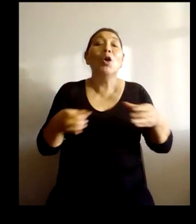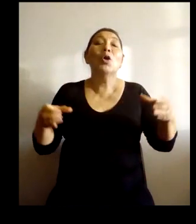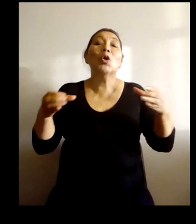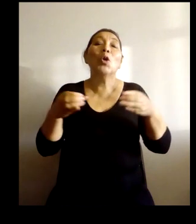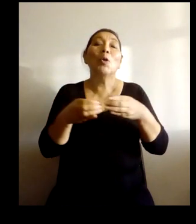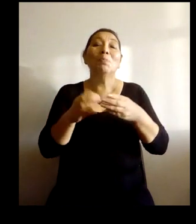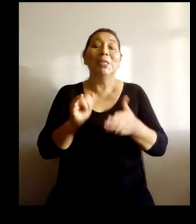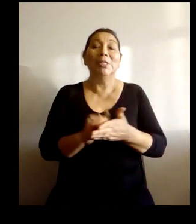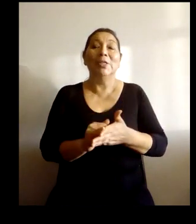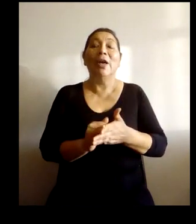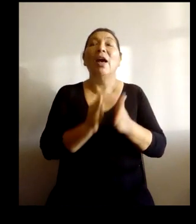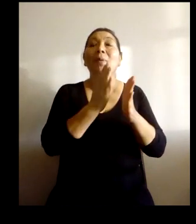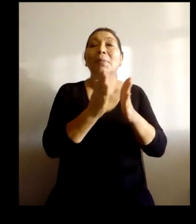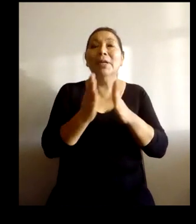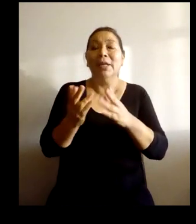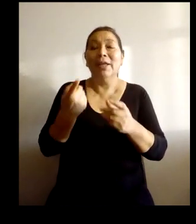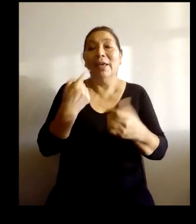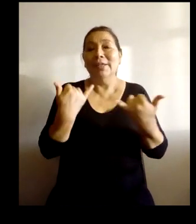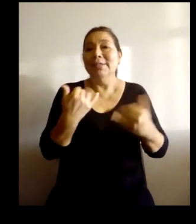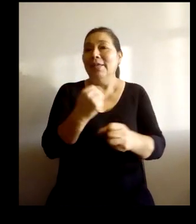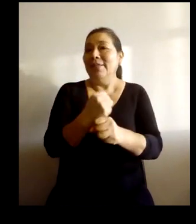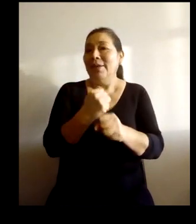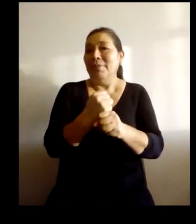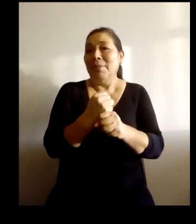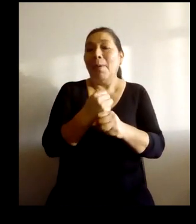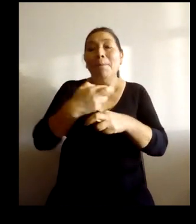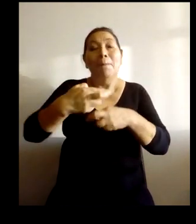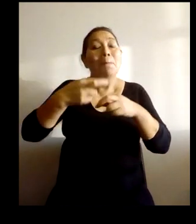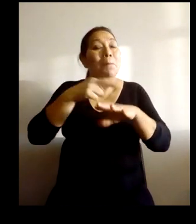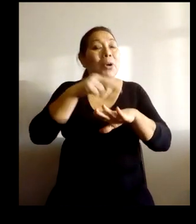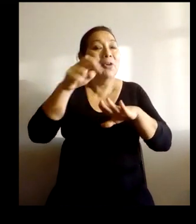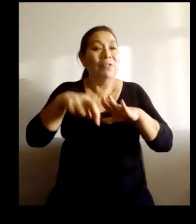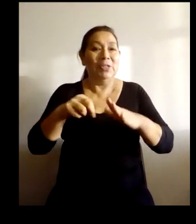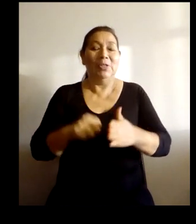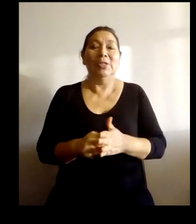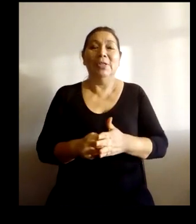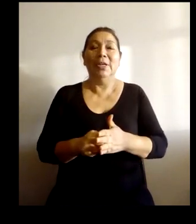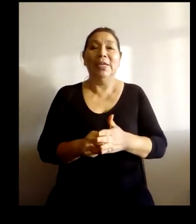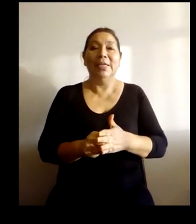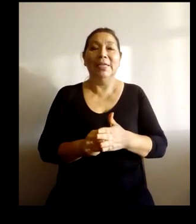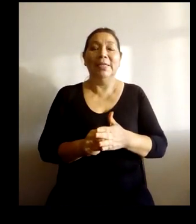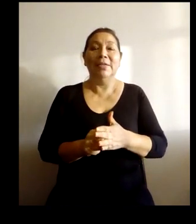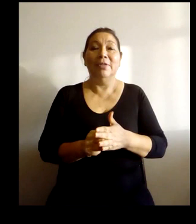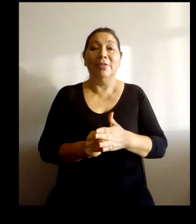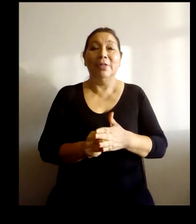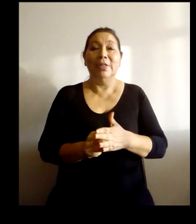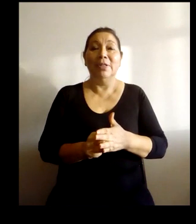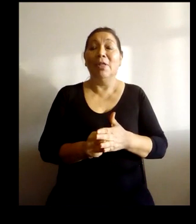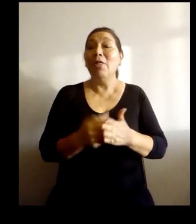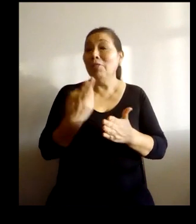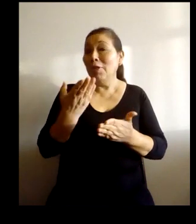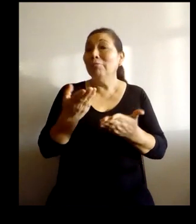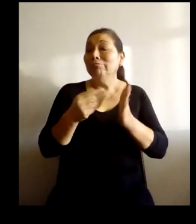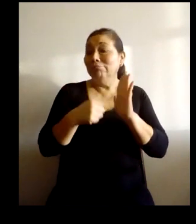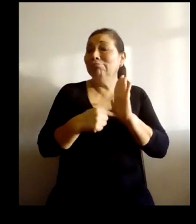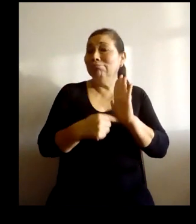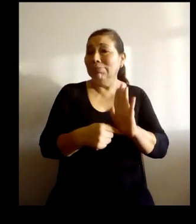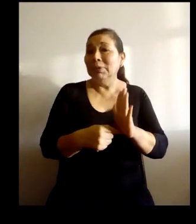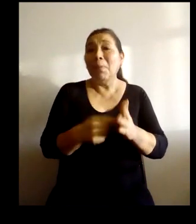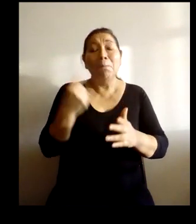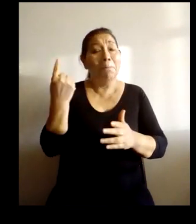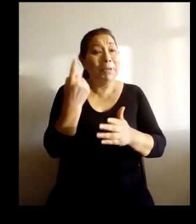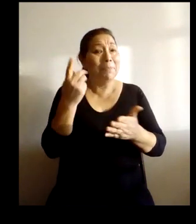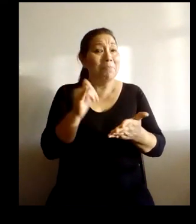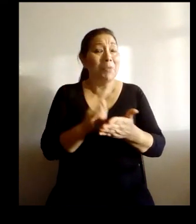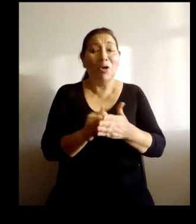facultades de la comisión determinar accidentes de trabajo o enfermedades profesionales. Breves, 2 simplemente